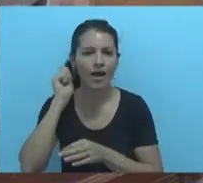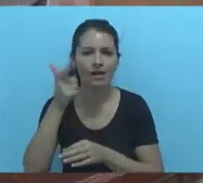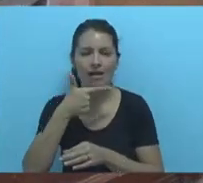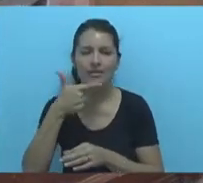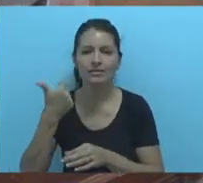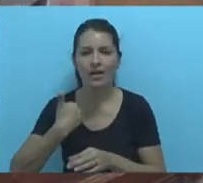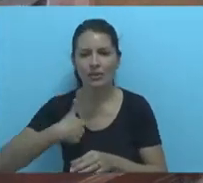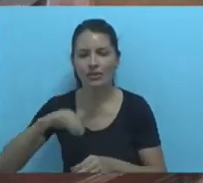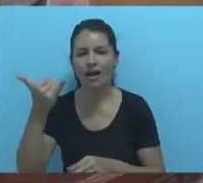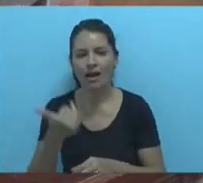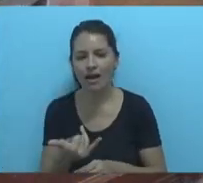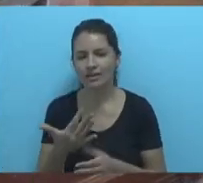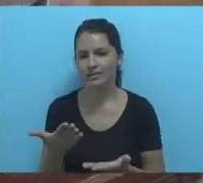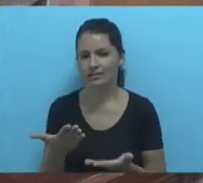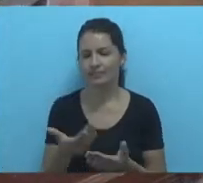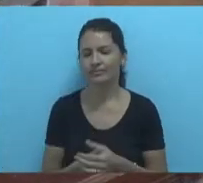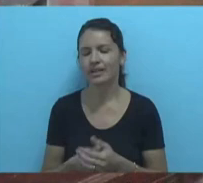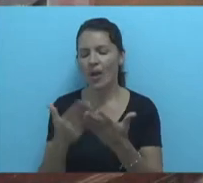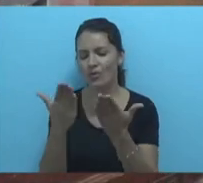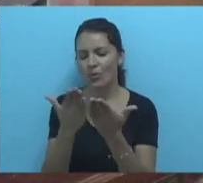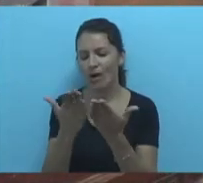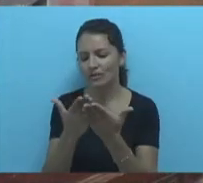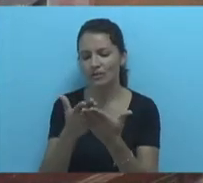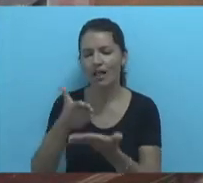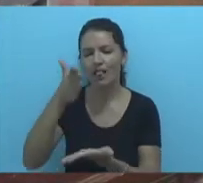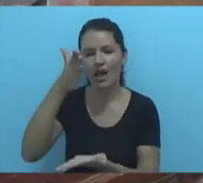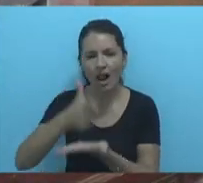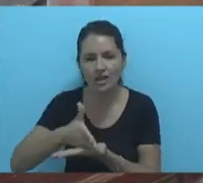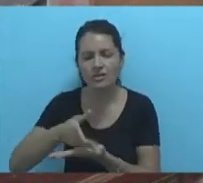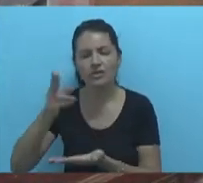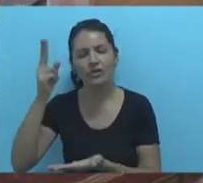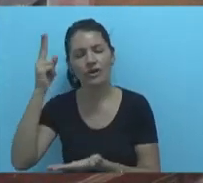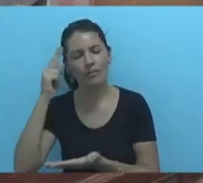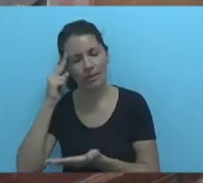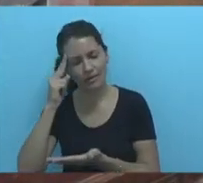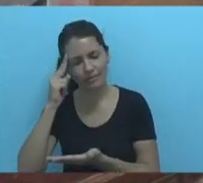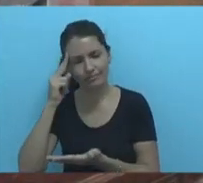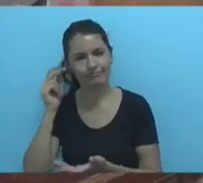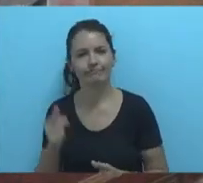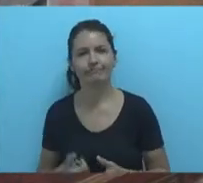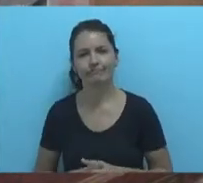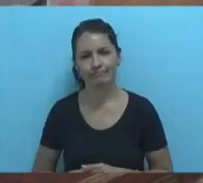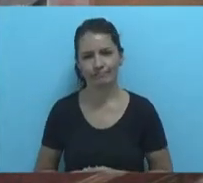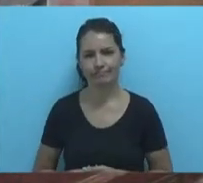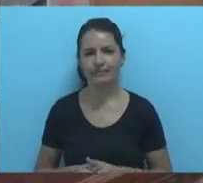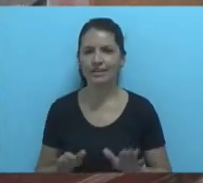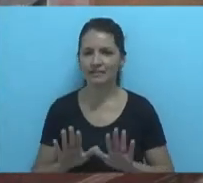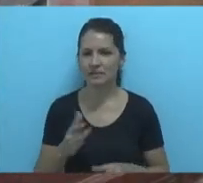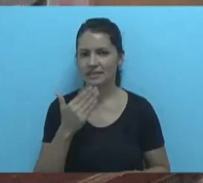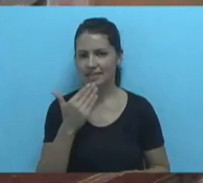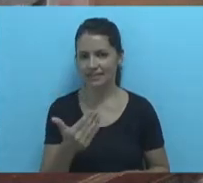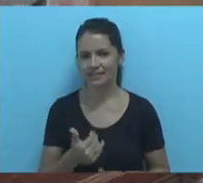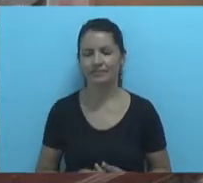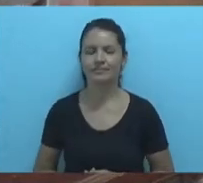sea, no sea un privilegio, sino un derecho para cada niño y niña de la provincia de Santa Fe. Muchas gracias,